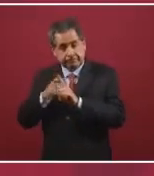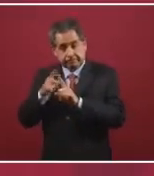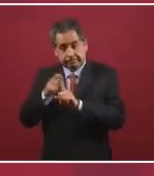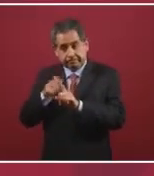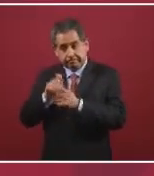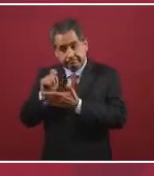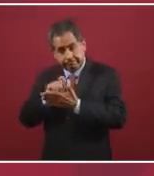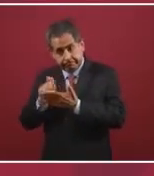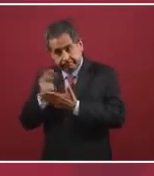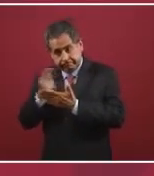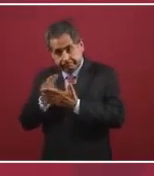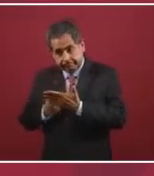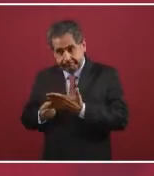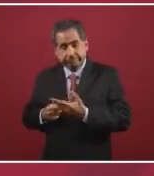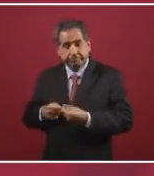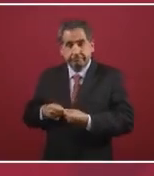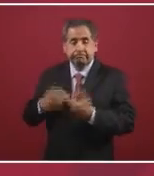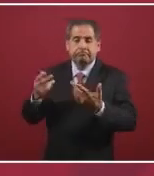estaba